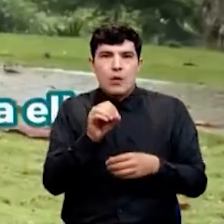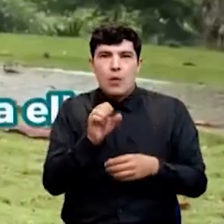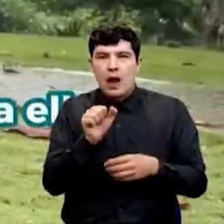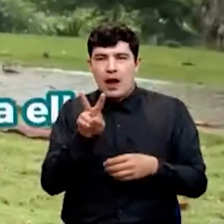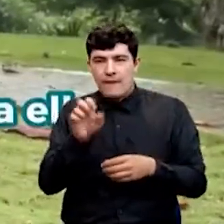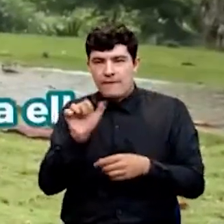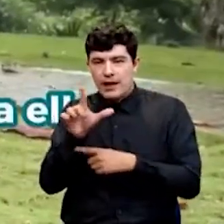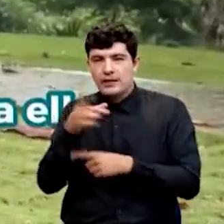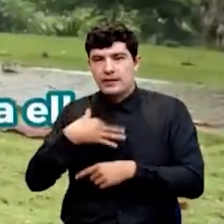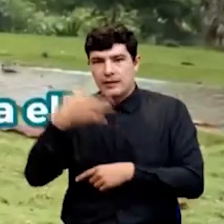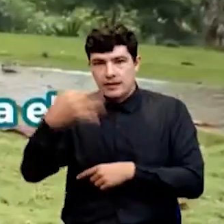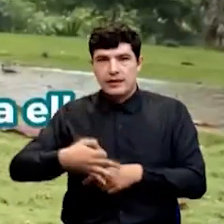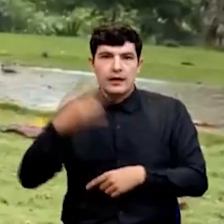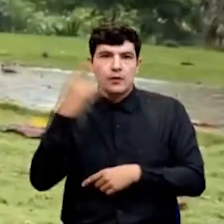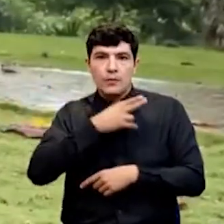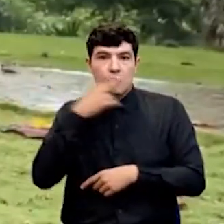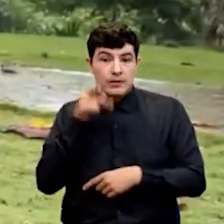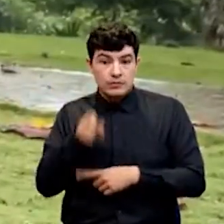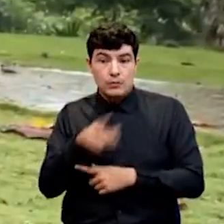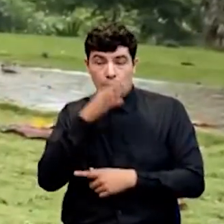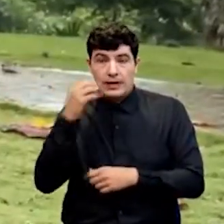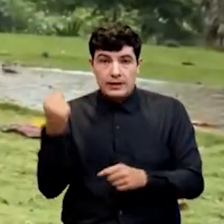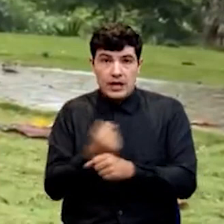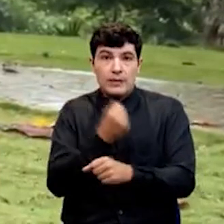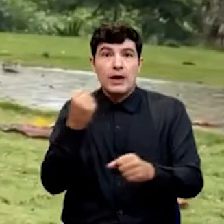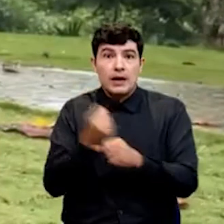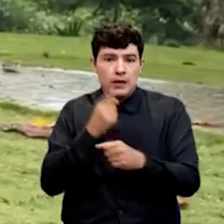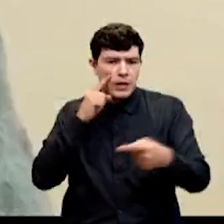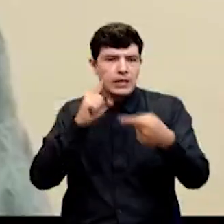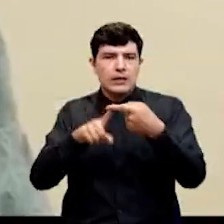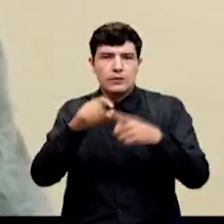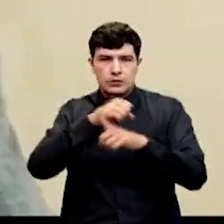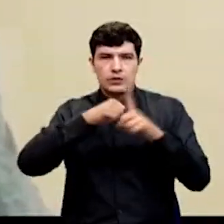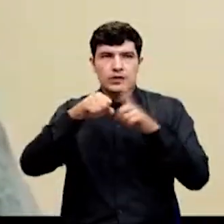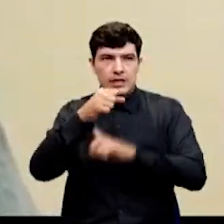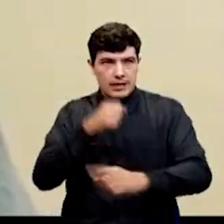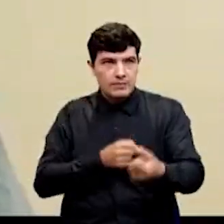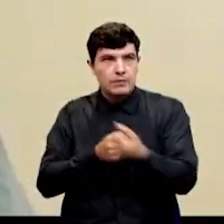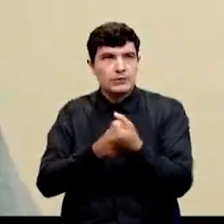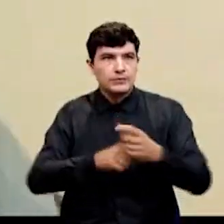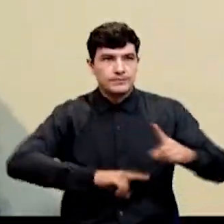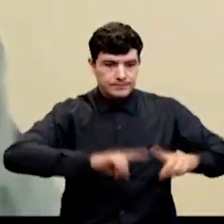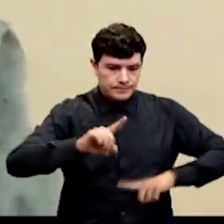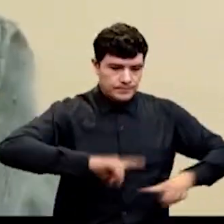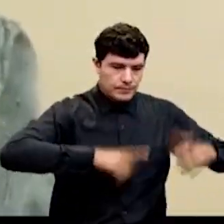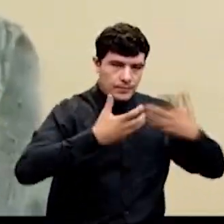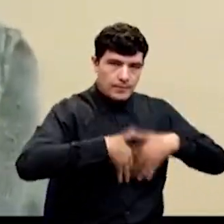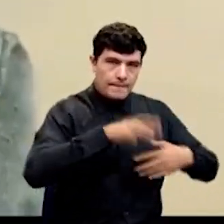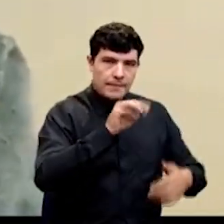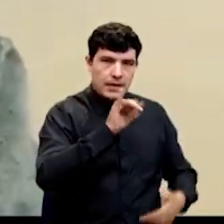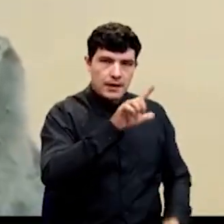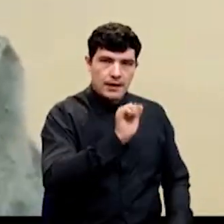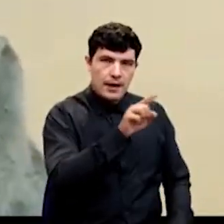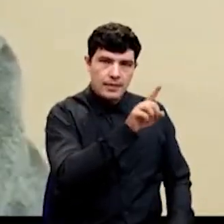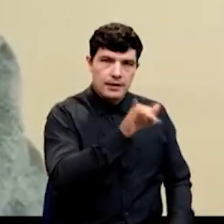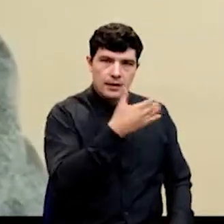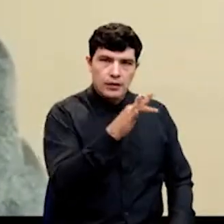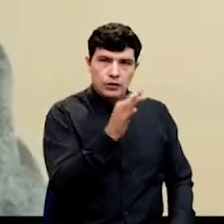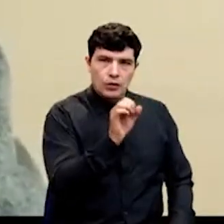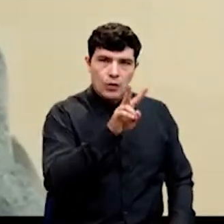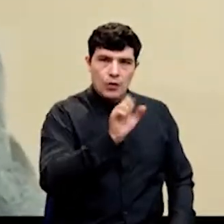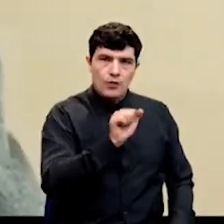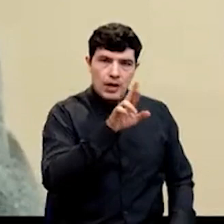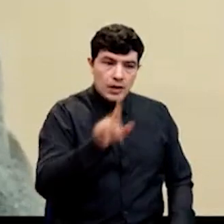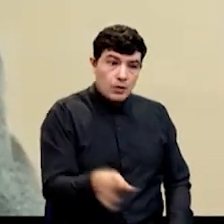Ha trabajado por las causas sociales. La administradora de empresas Milady Tobar Cabarique y